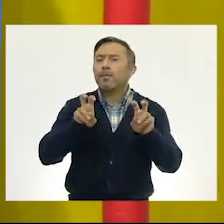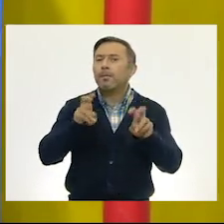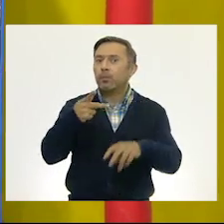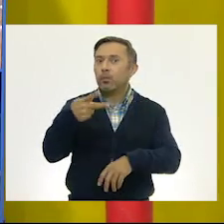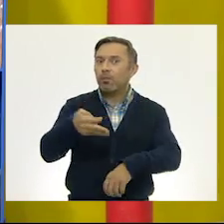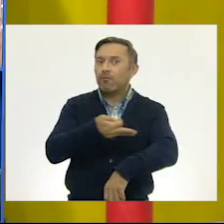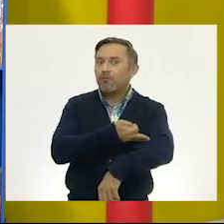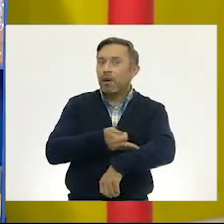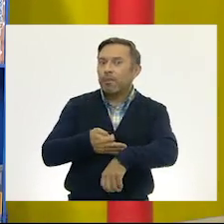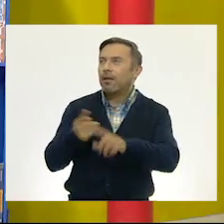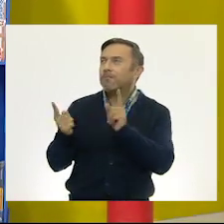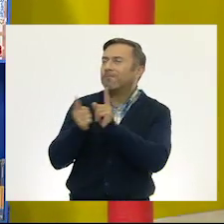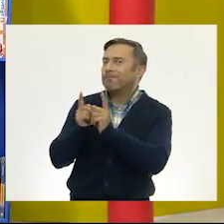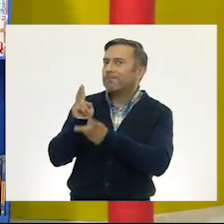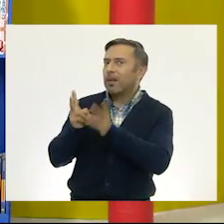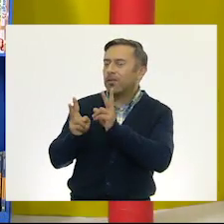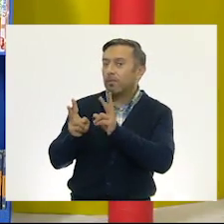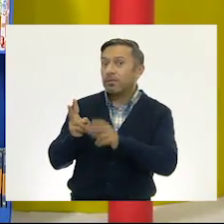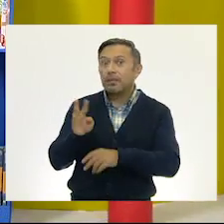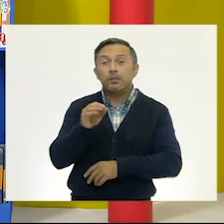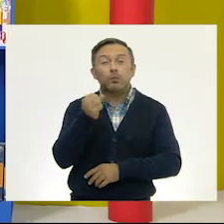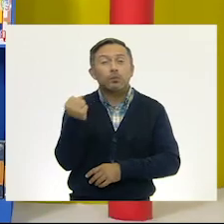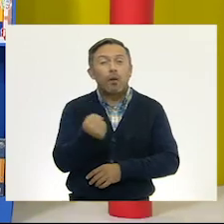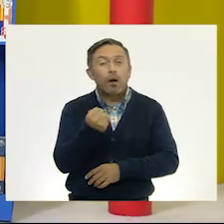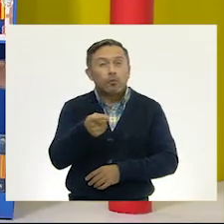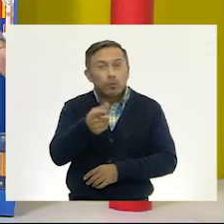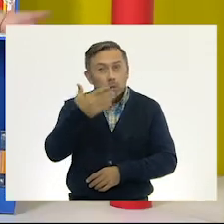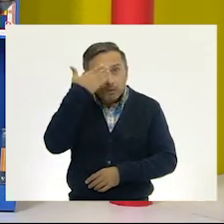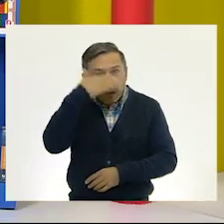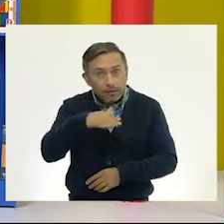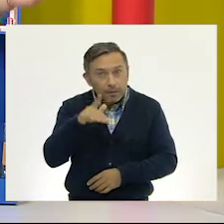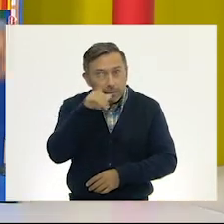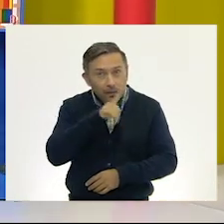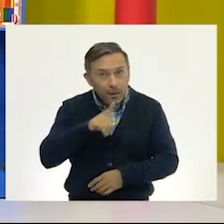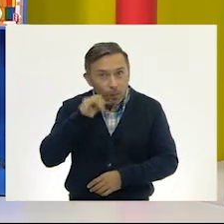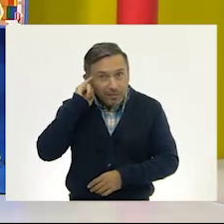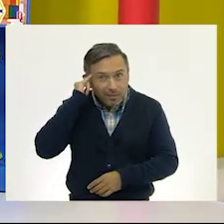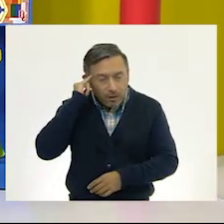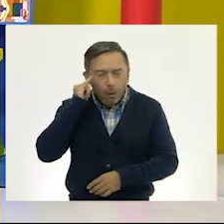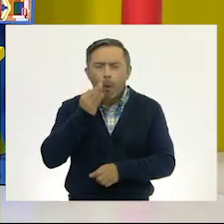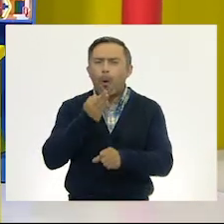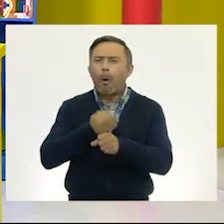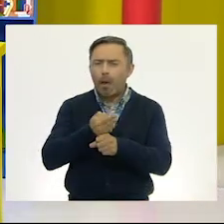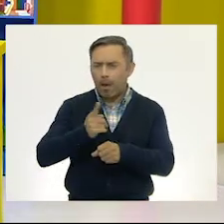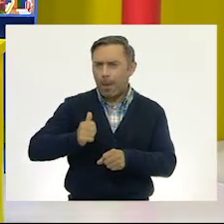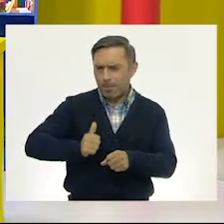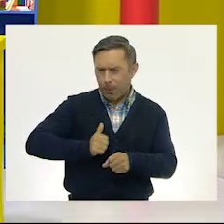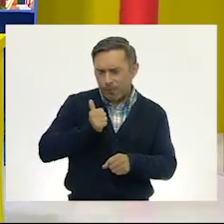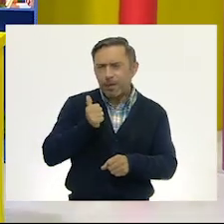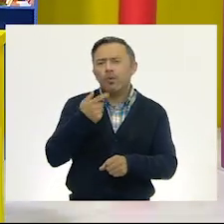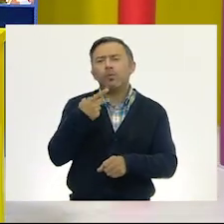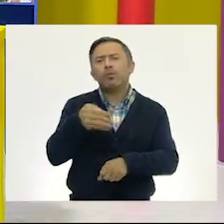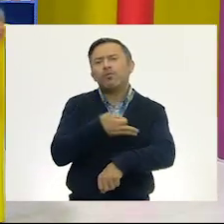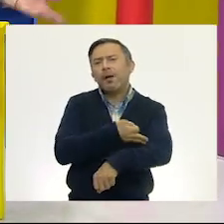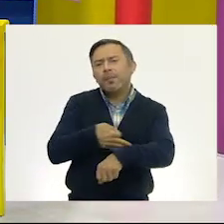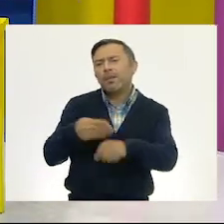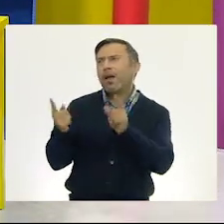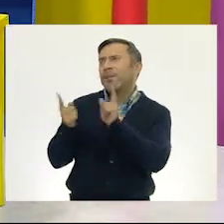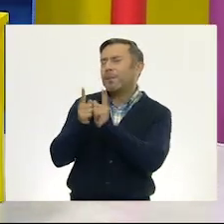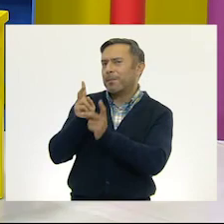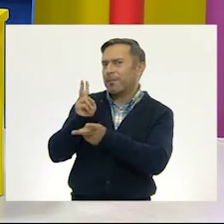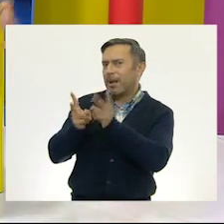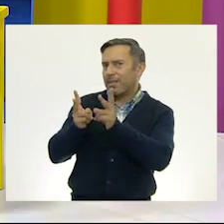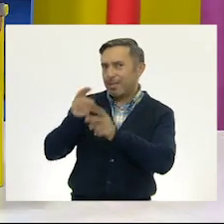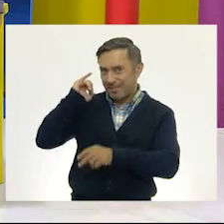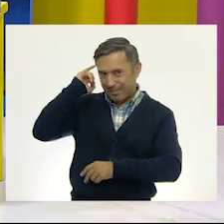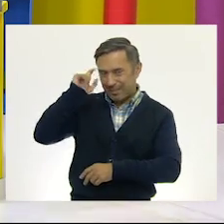tienes la fortuna de hablar una lengua indígena, aprovecha también este momento para practicarla y platica con tu familia en tu lengua materna. Por hoy